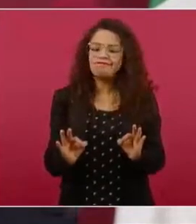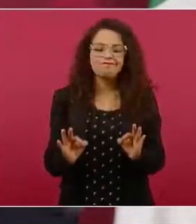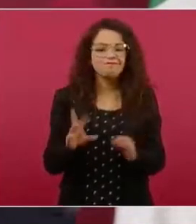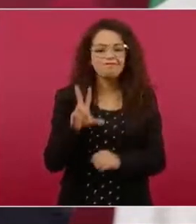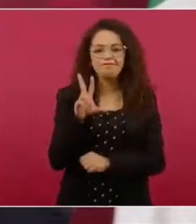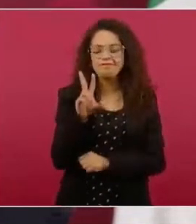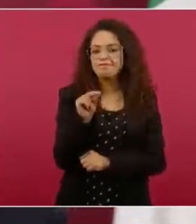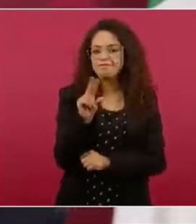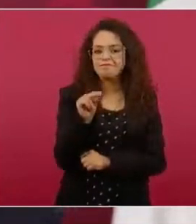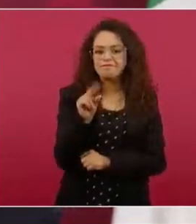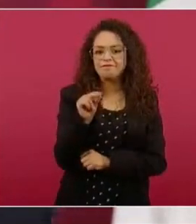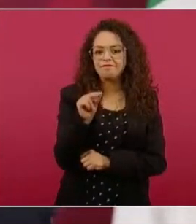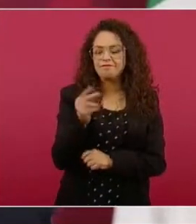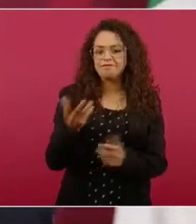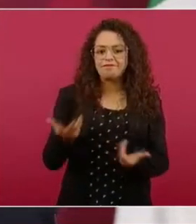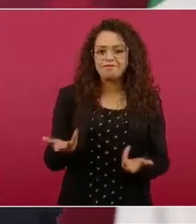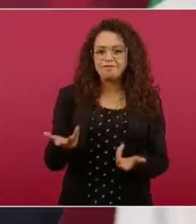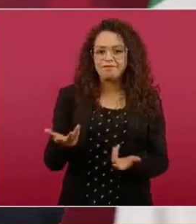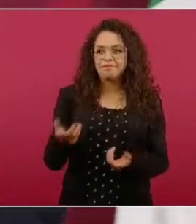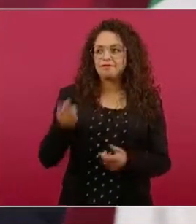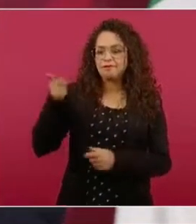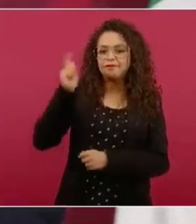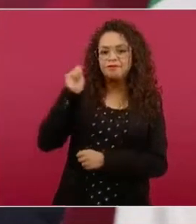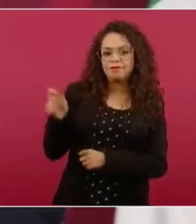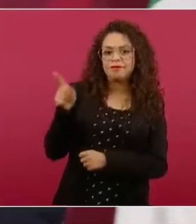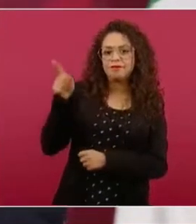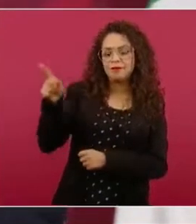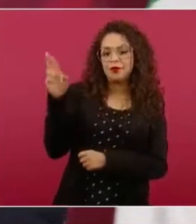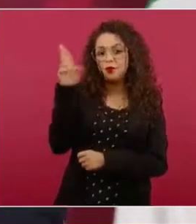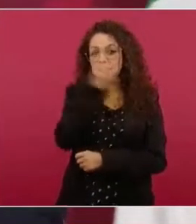del conflicto de Rusia con Ucrania.